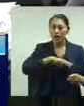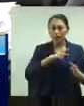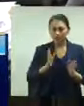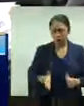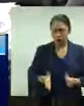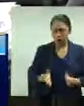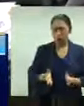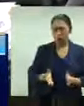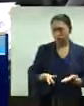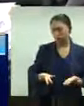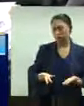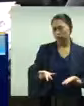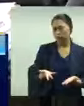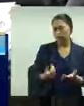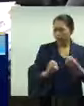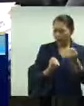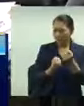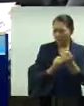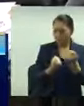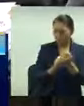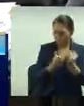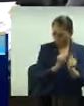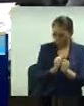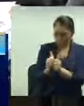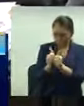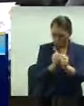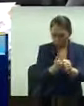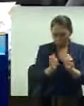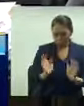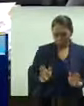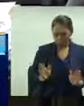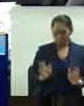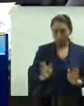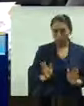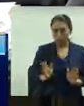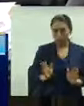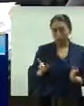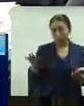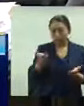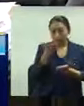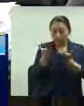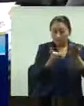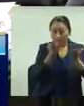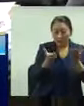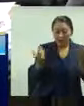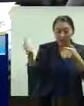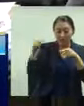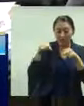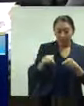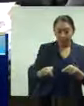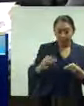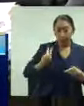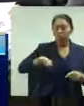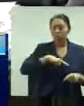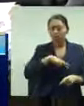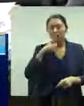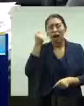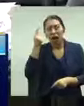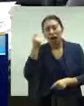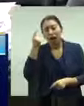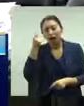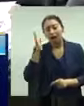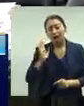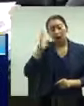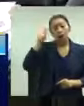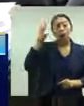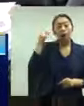apoyado en usted, por lo menos haber tenido la cortesía de haberse presentado, y yo creo que nosotros hubiéramos entendido que por la premura